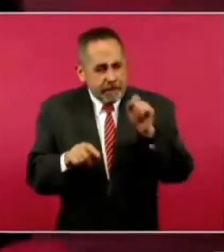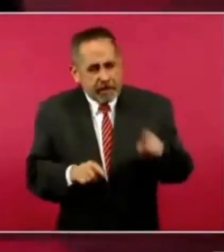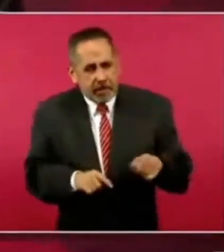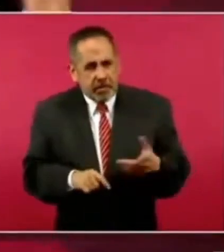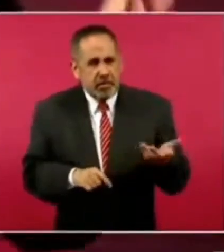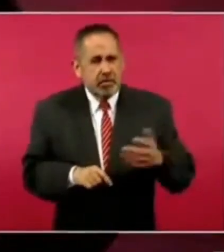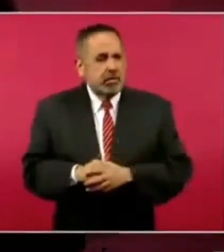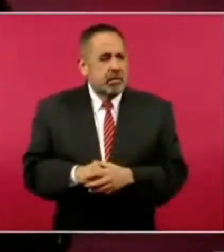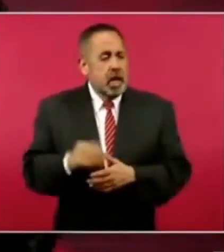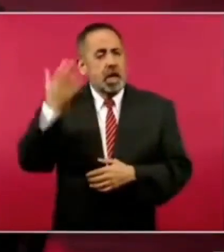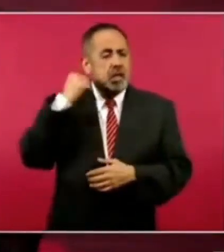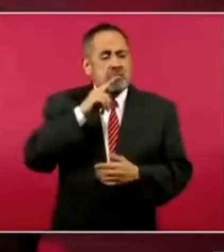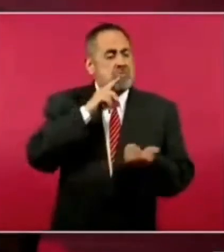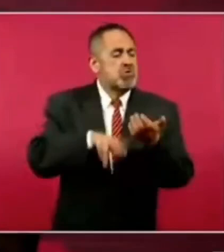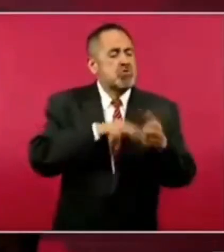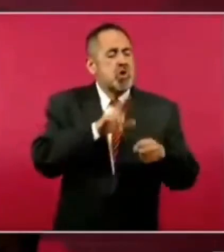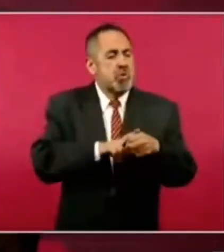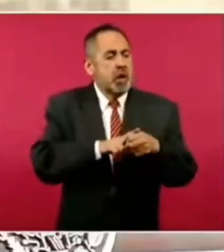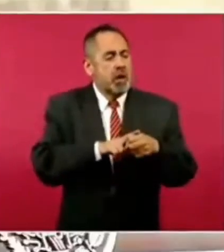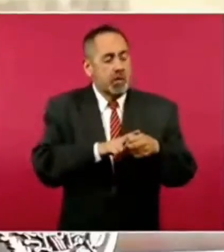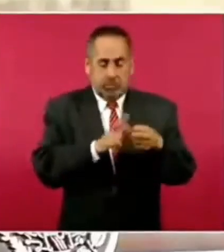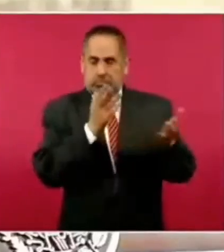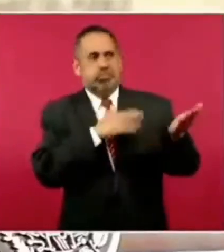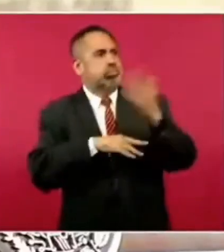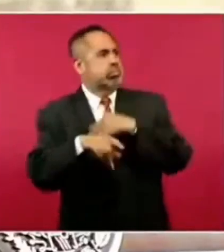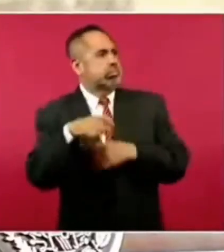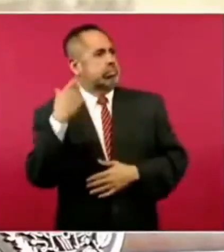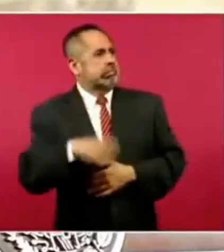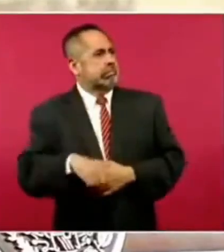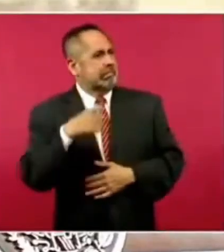y era normal.